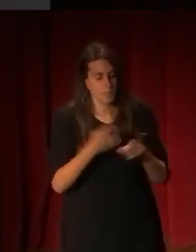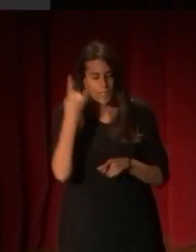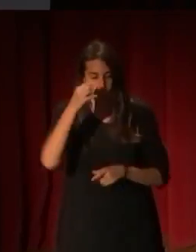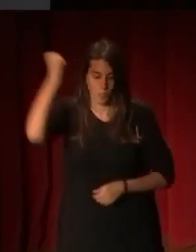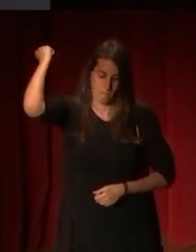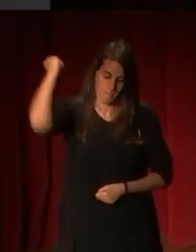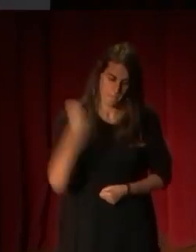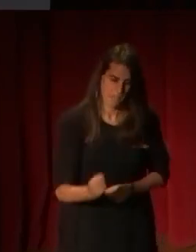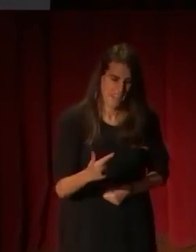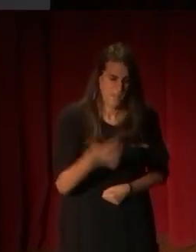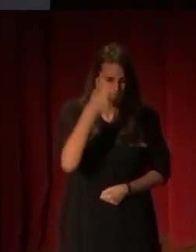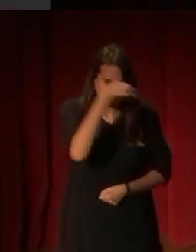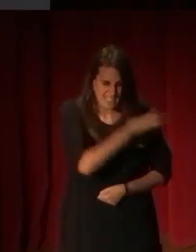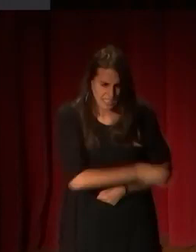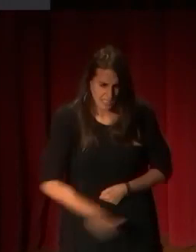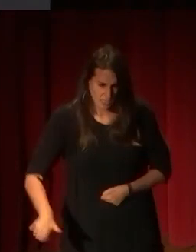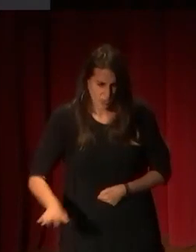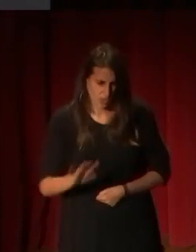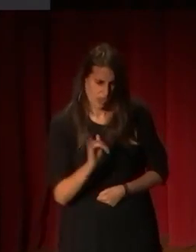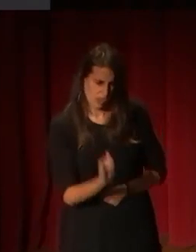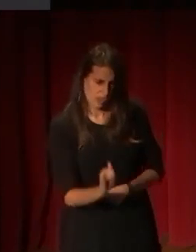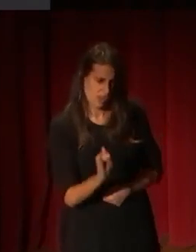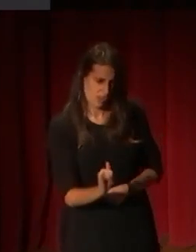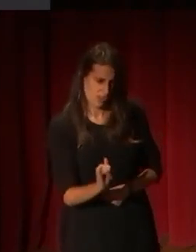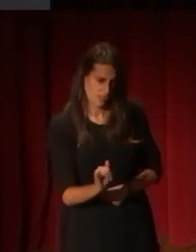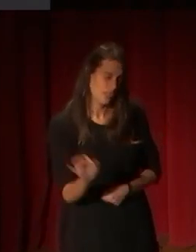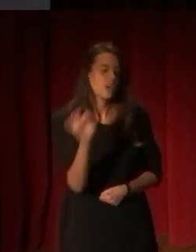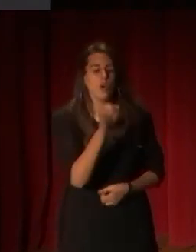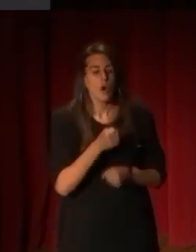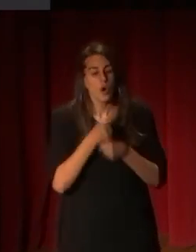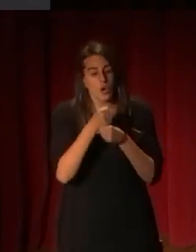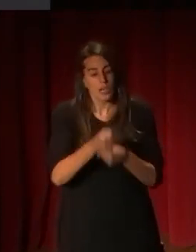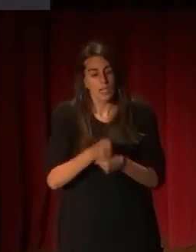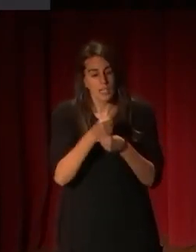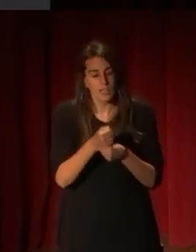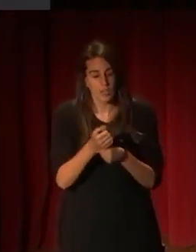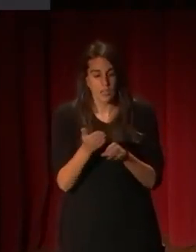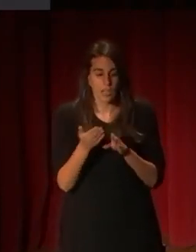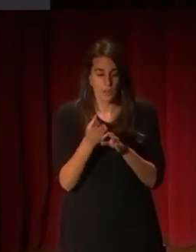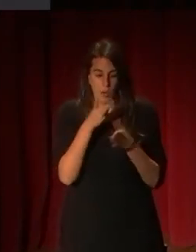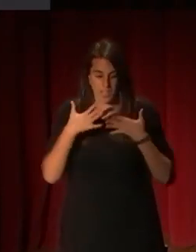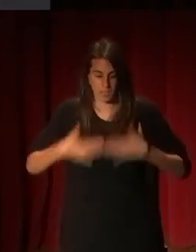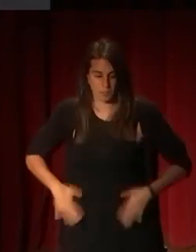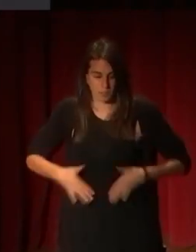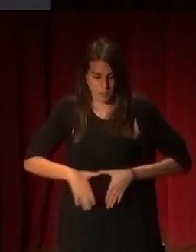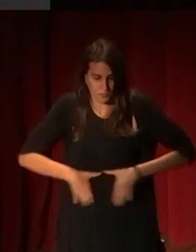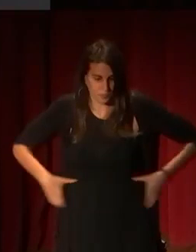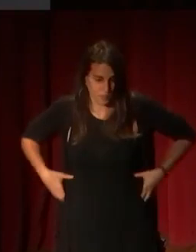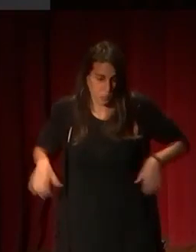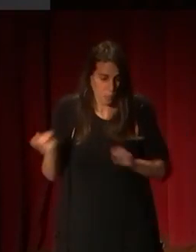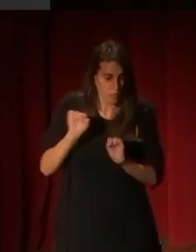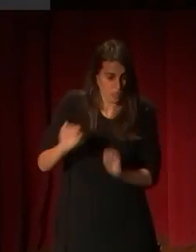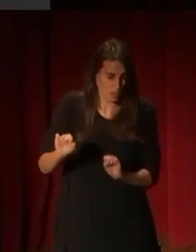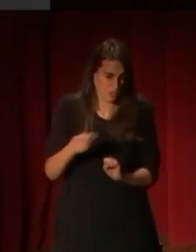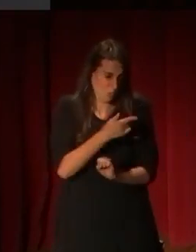presencia de niños en el coso los caballos que todavía no se había inventado el peto y que yacían malheridos